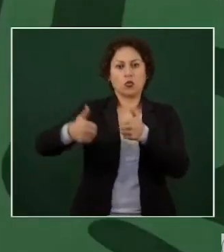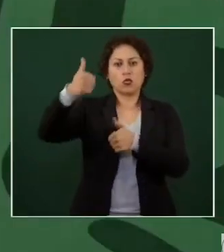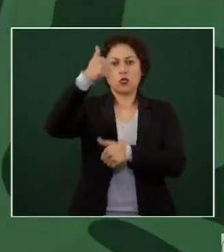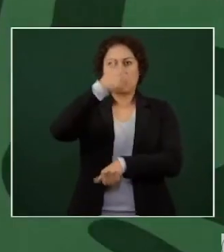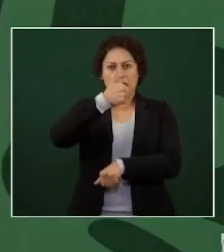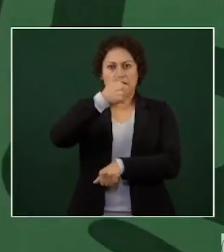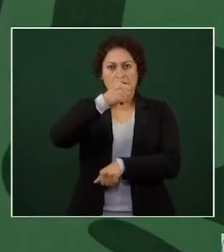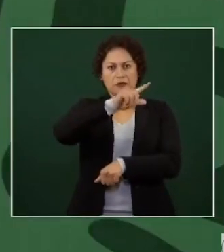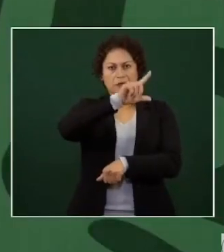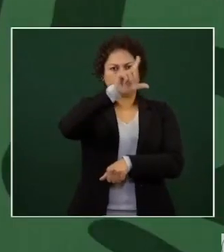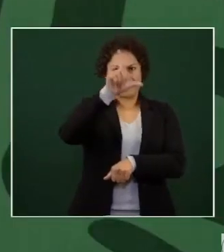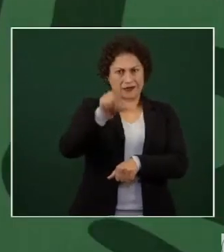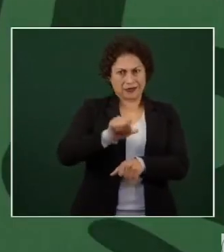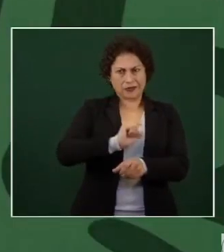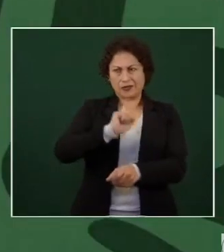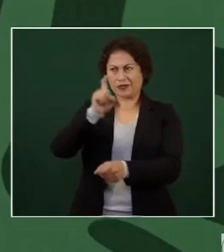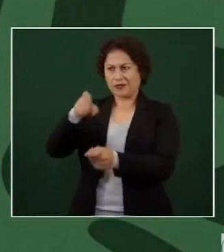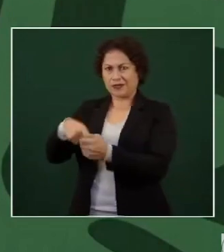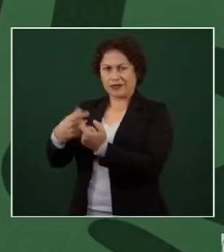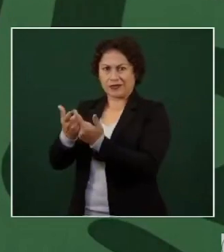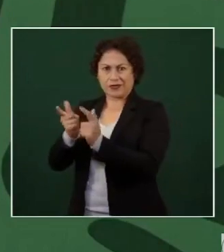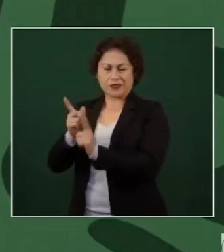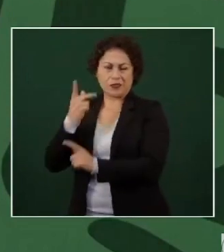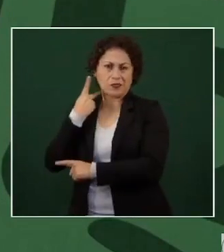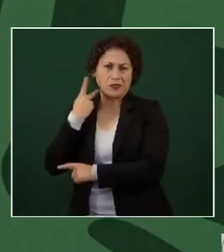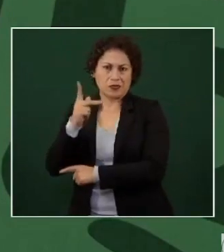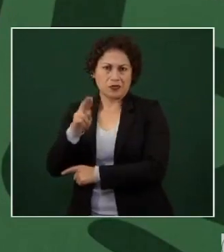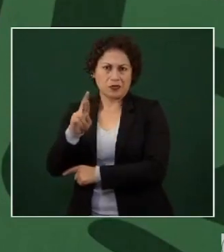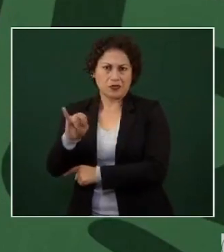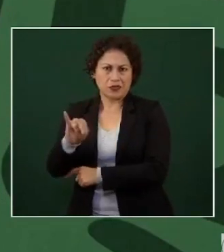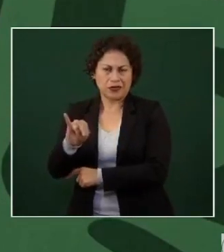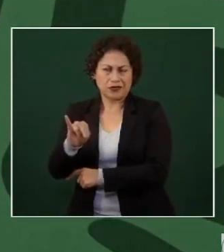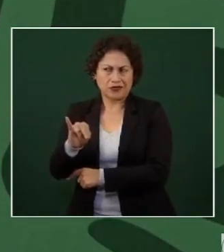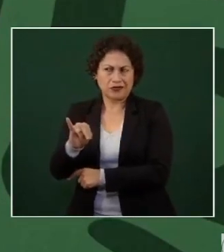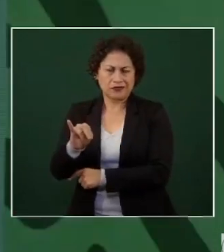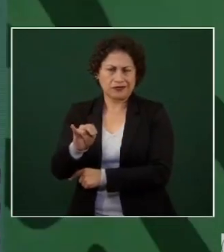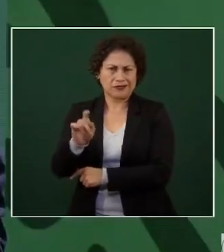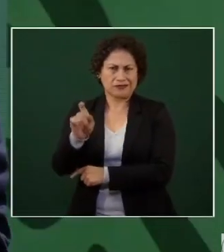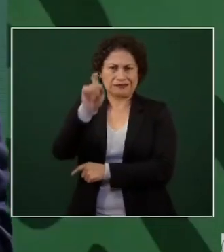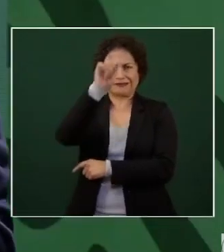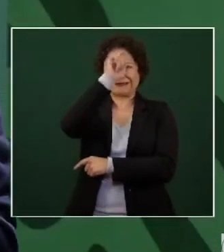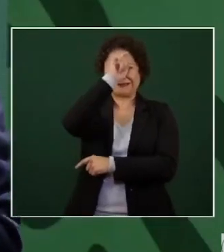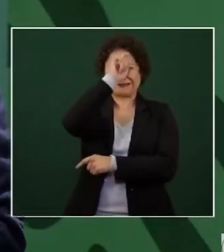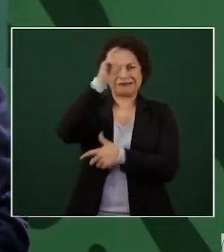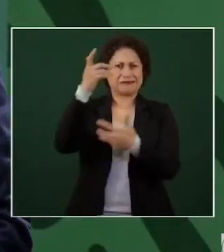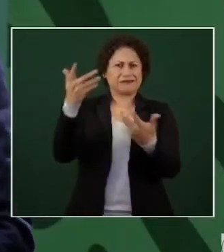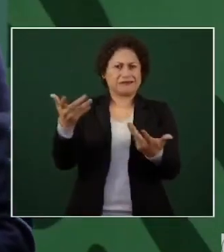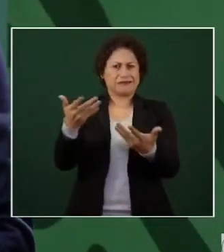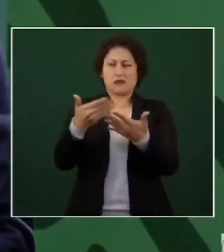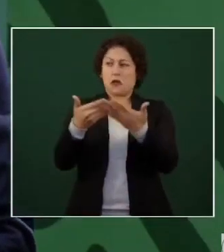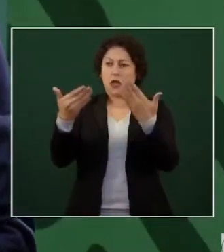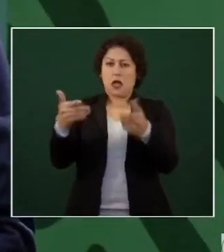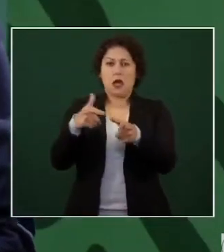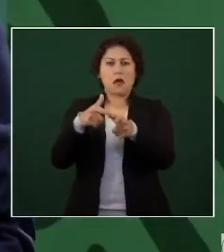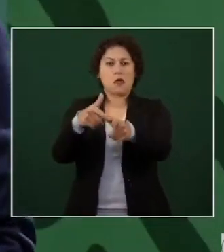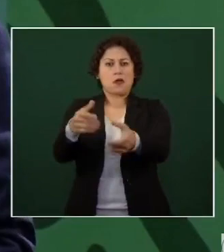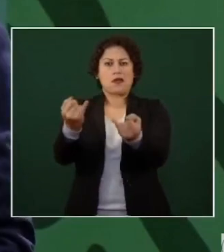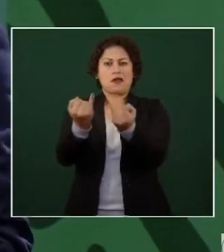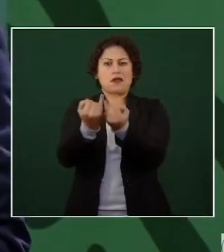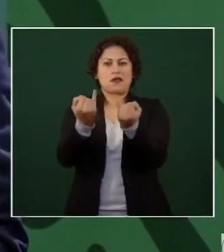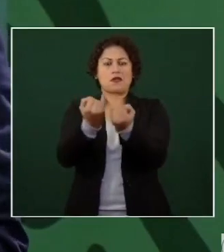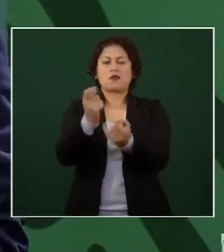matraquero del PRI, ¿no? Y ahora sigue igual con lo de